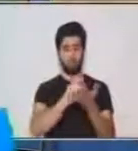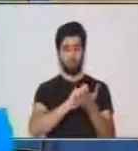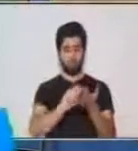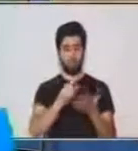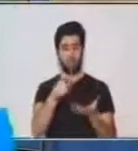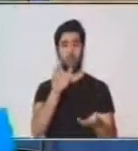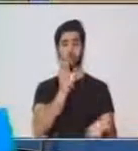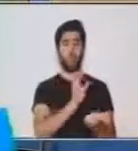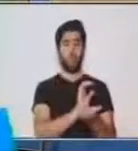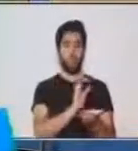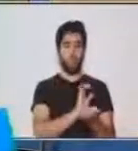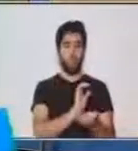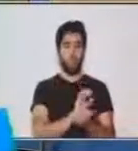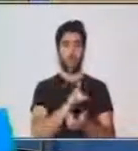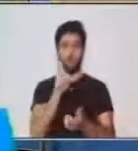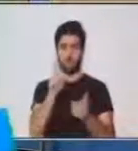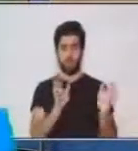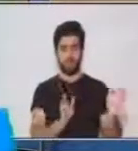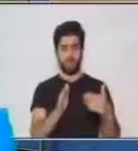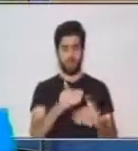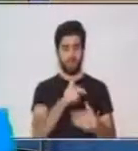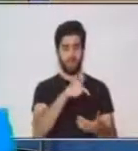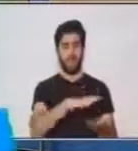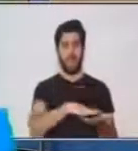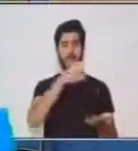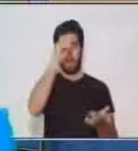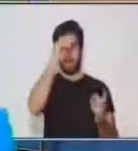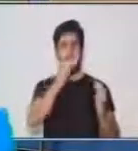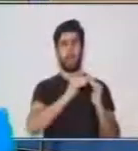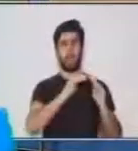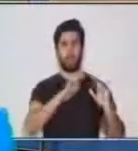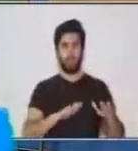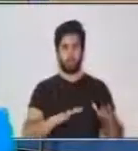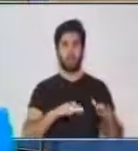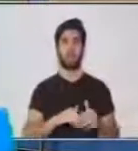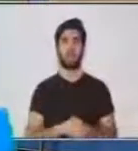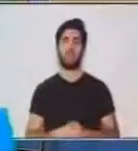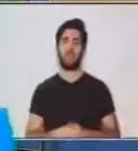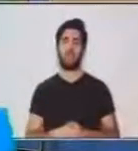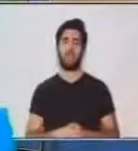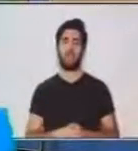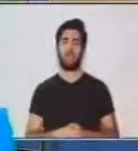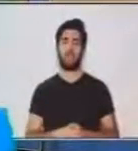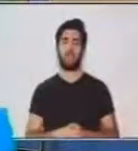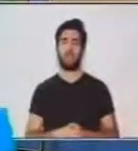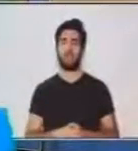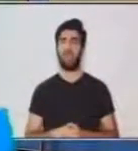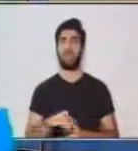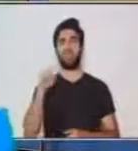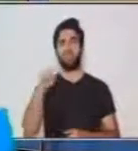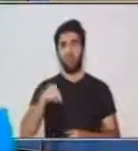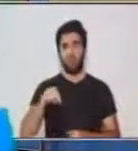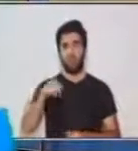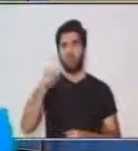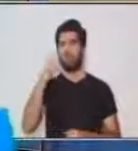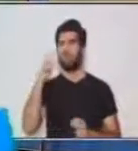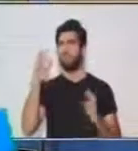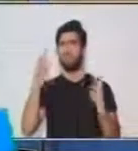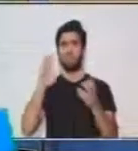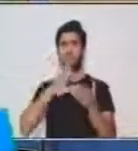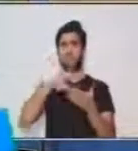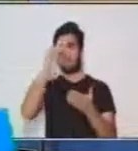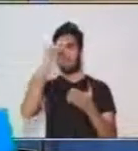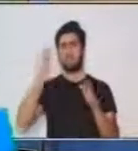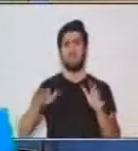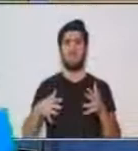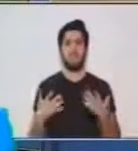ejercicios en tu portafolio Aprendo en Casa. ¿Qué aprendiste en el programa Aprendo en